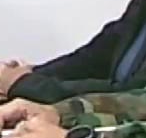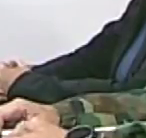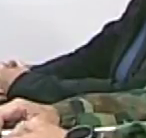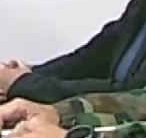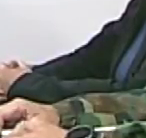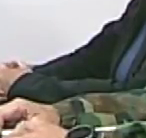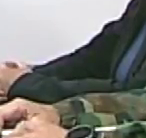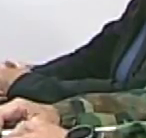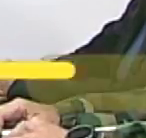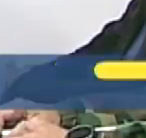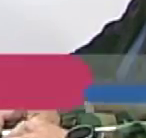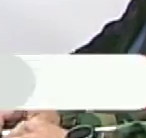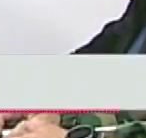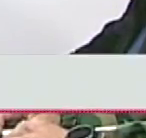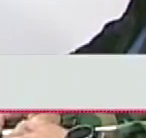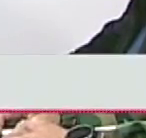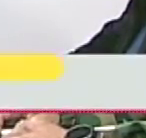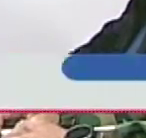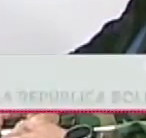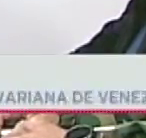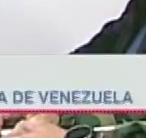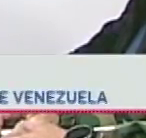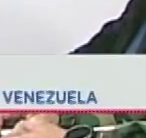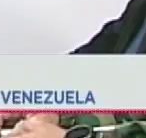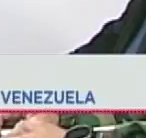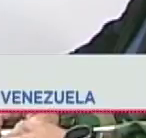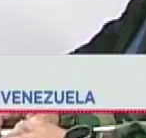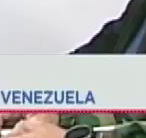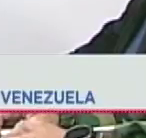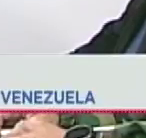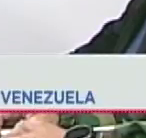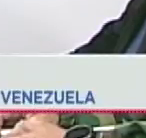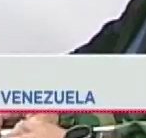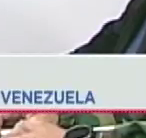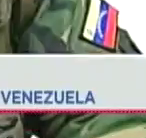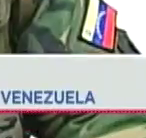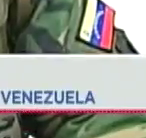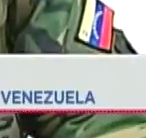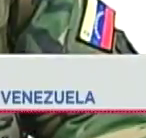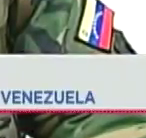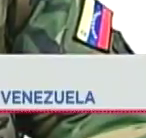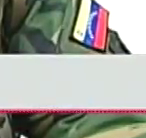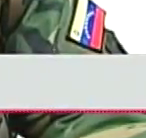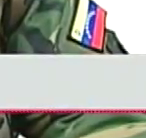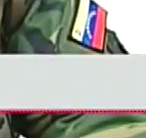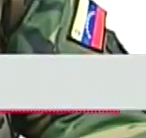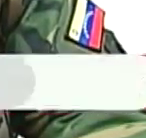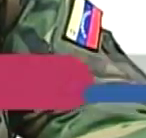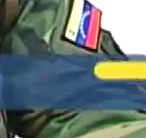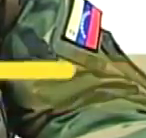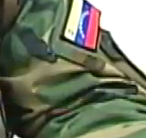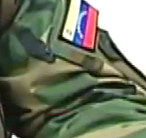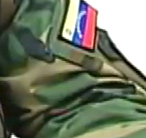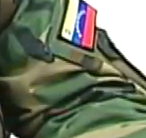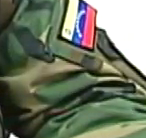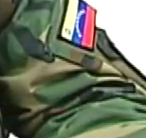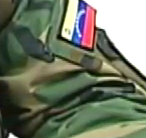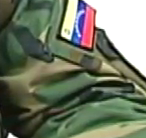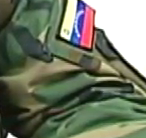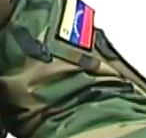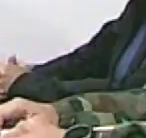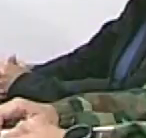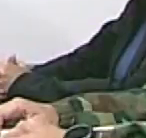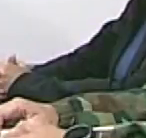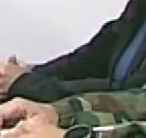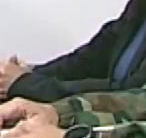Bolivariana, almirante en jefe Remigio Ceballos. Le mando un saludo a Vladimir Padrino López, que anda en su oficina ya al frente de las